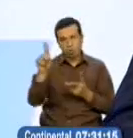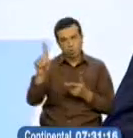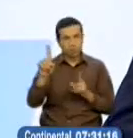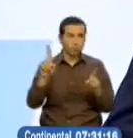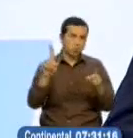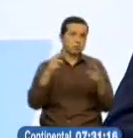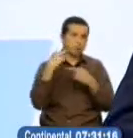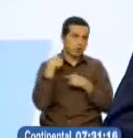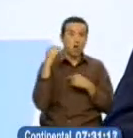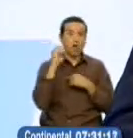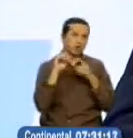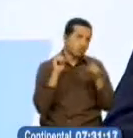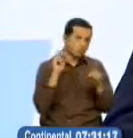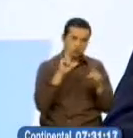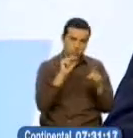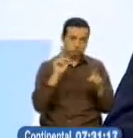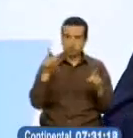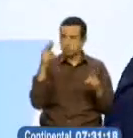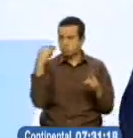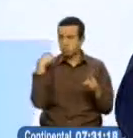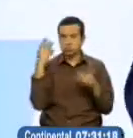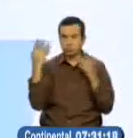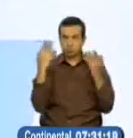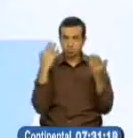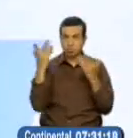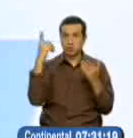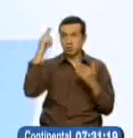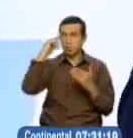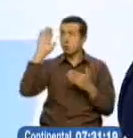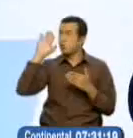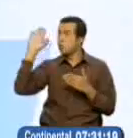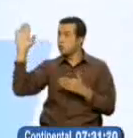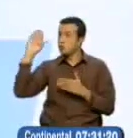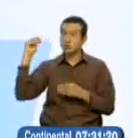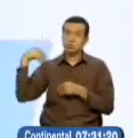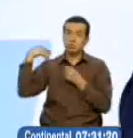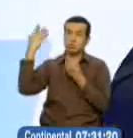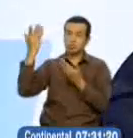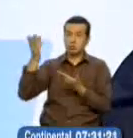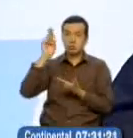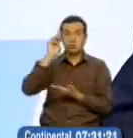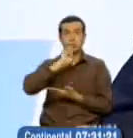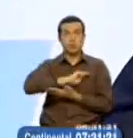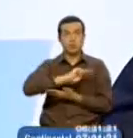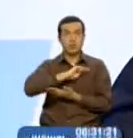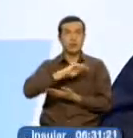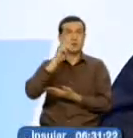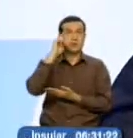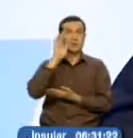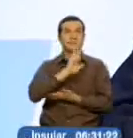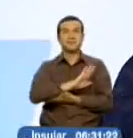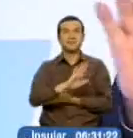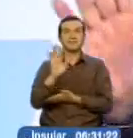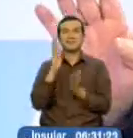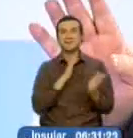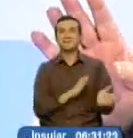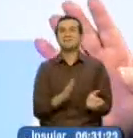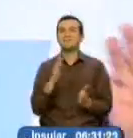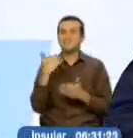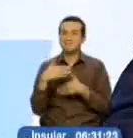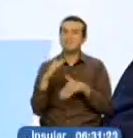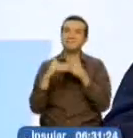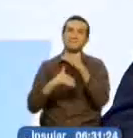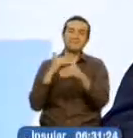lo ha venido haciendo, cediendo competencias del gobierno nacional a los gobiernos autónomos descentralizados. Todavía ese es un